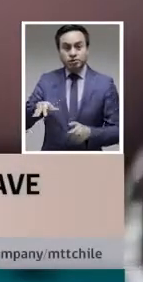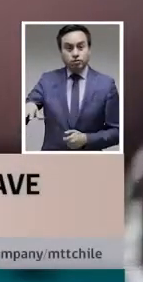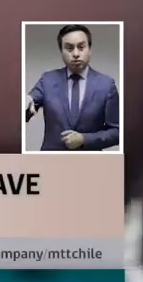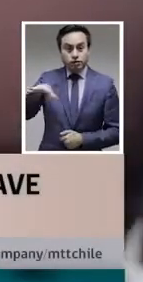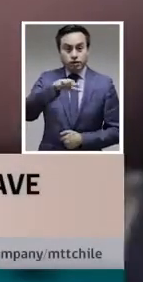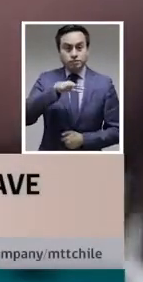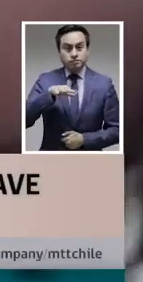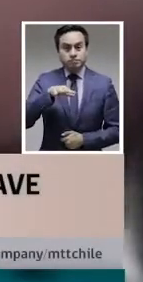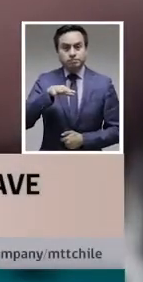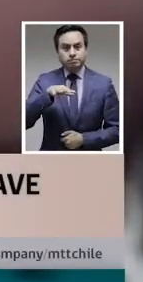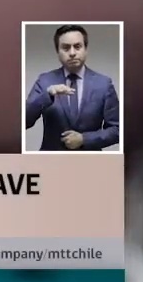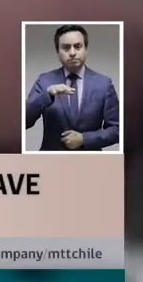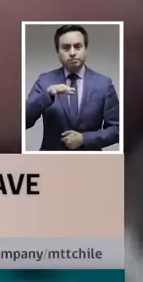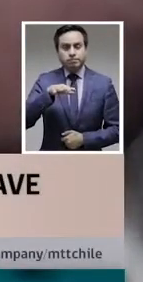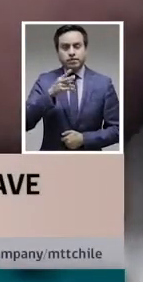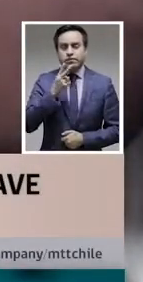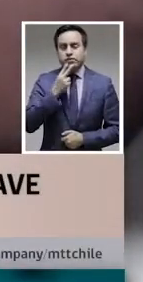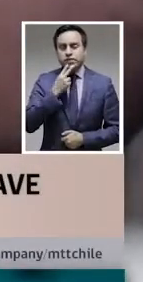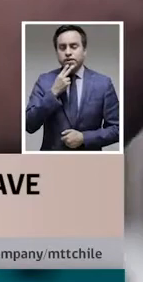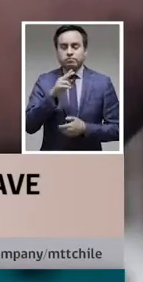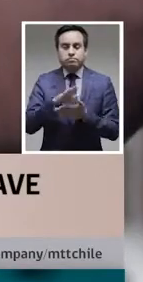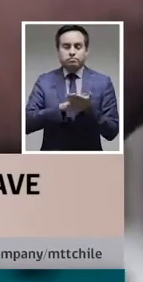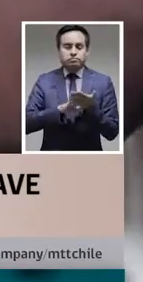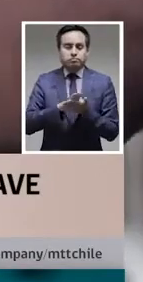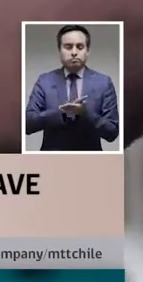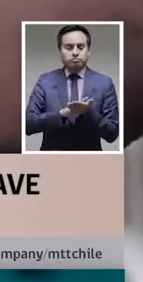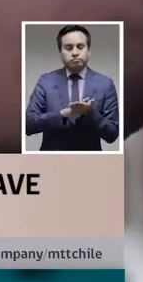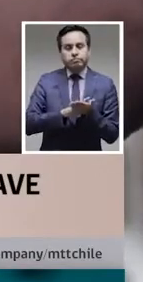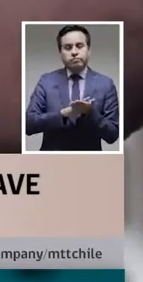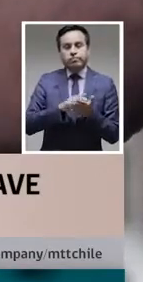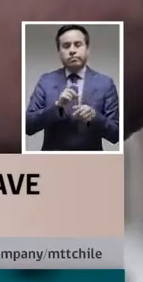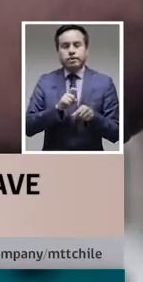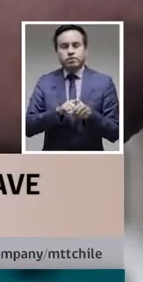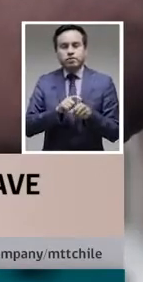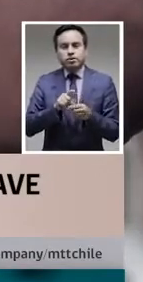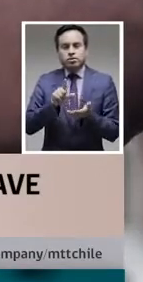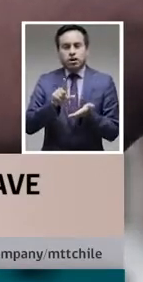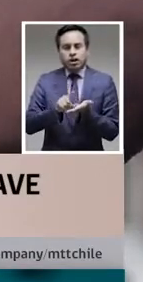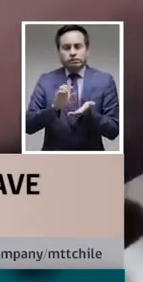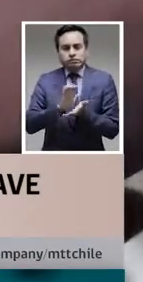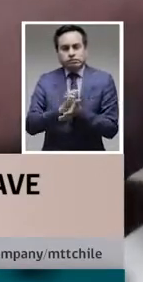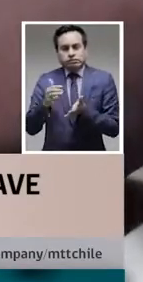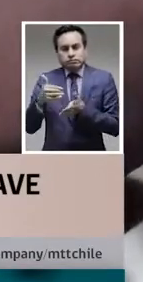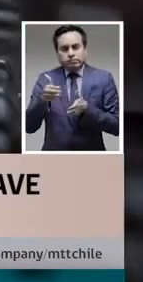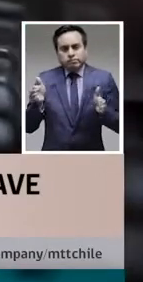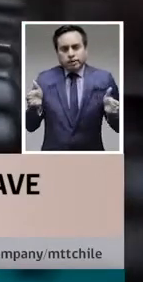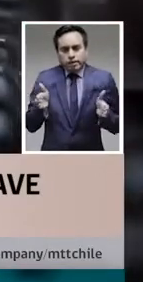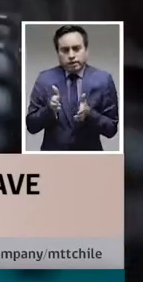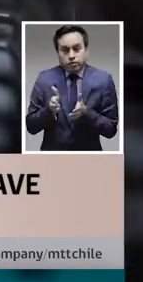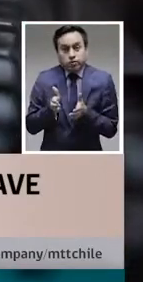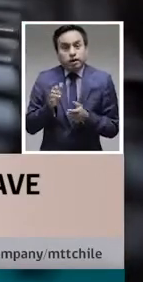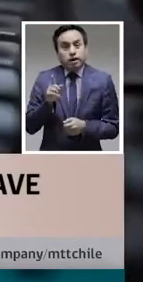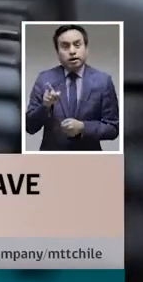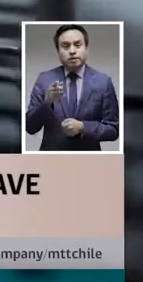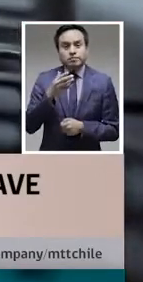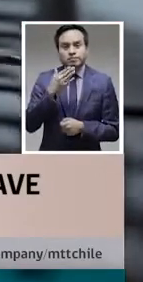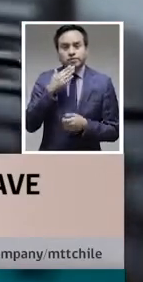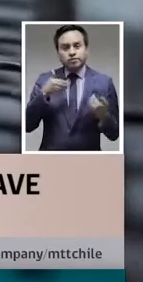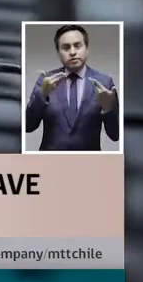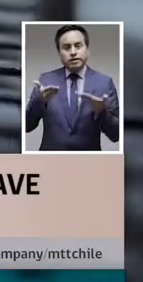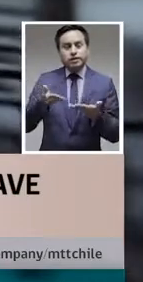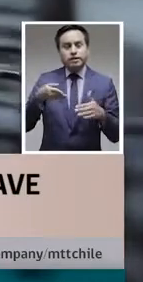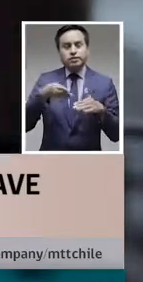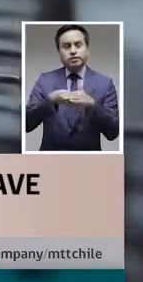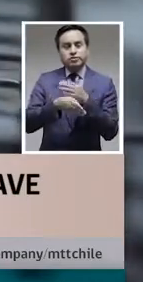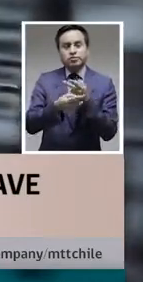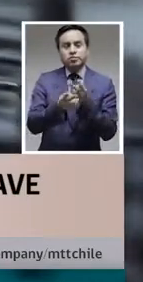que van a vivir seguramente en espacios cada vez más pequeños tengan acceso al